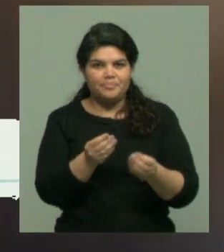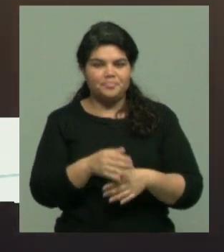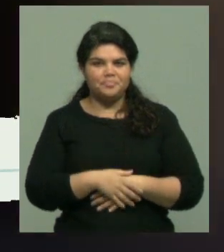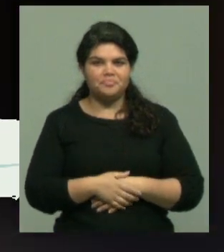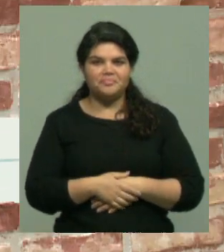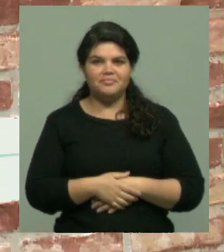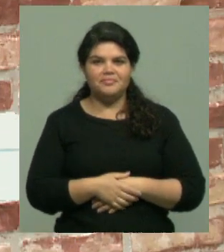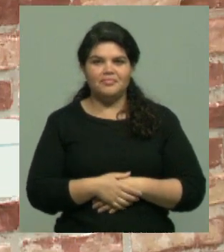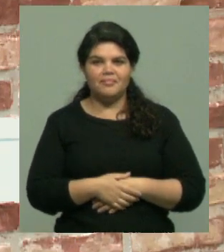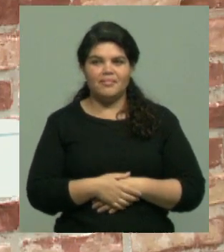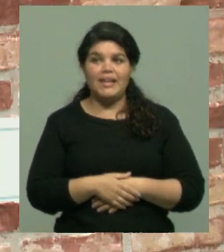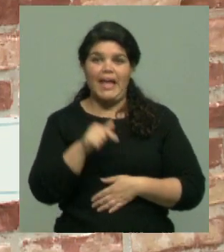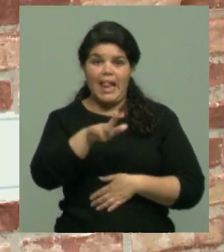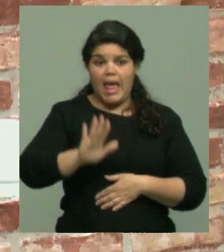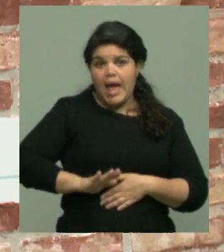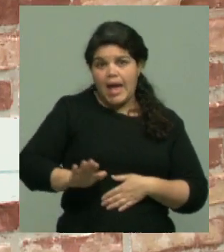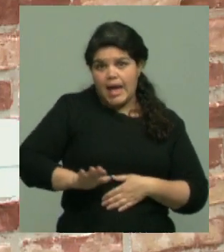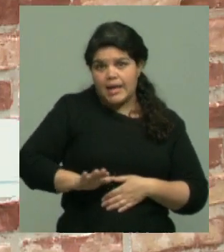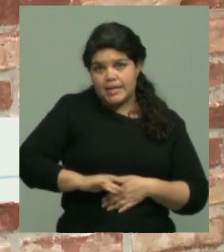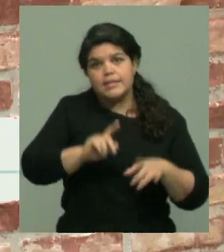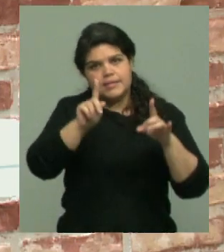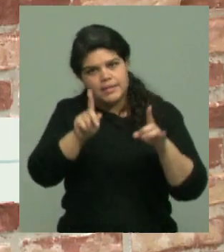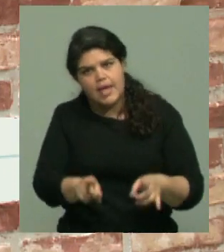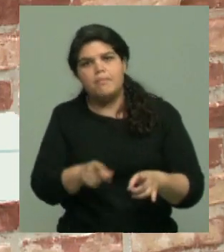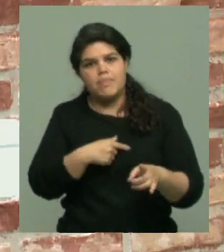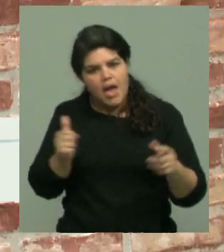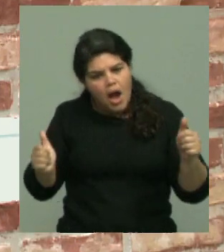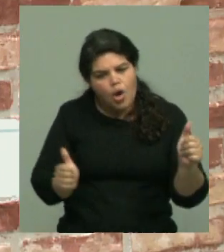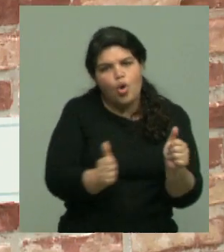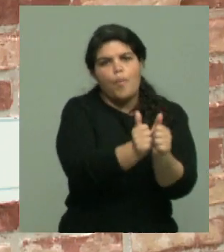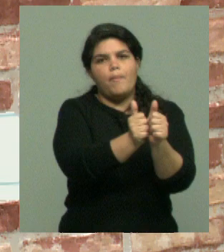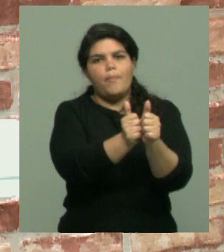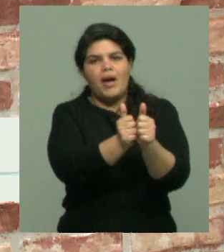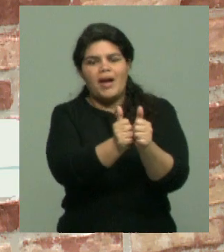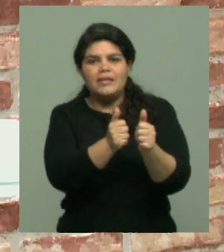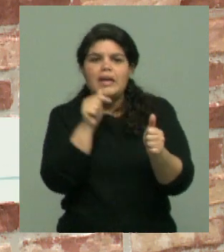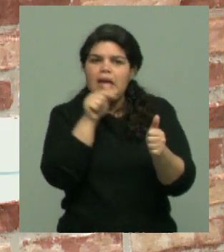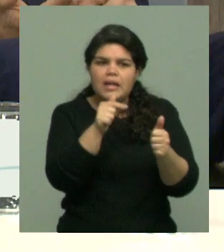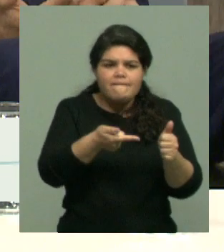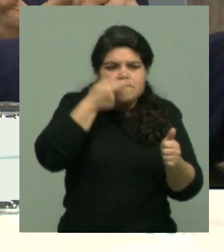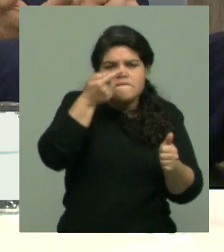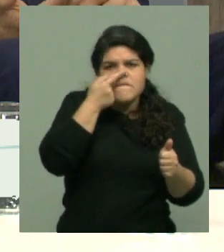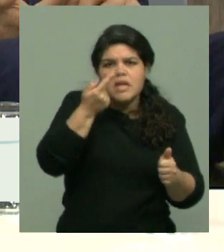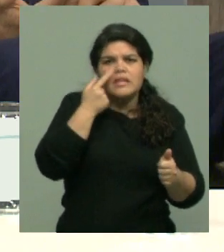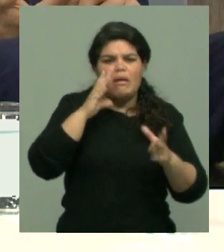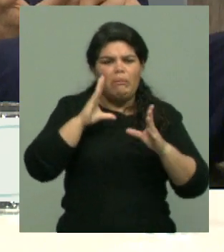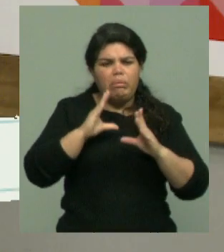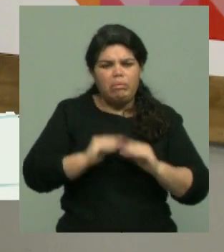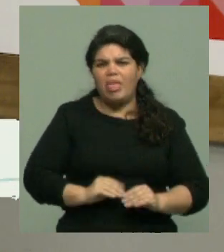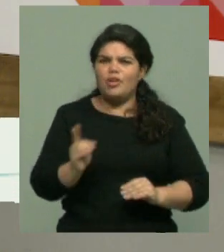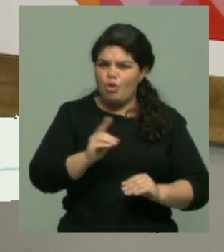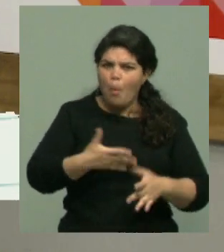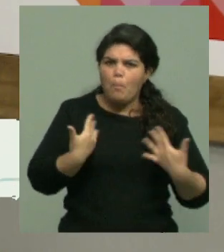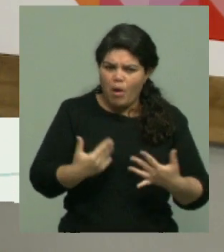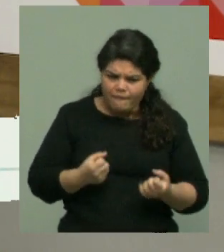ganas, es también de la constancia de acompañarlo, de generarle el interés, ¿no? De estar ahí al lado de